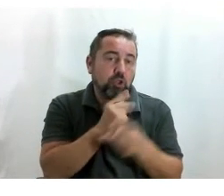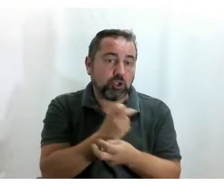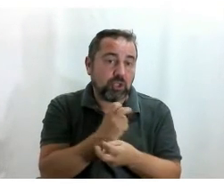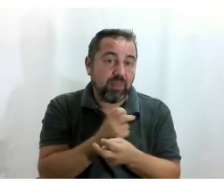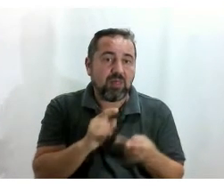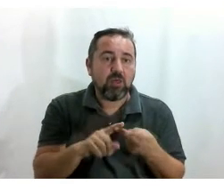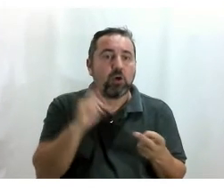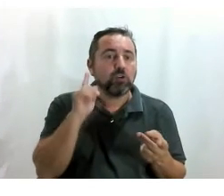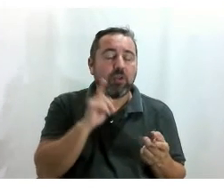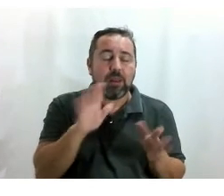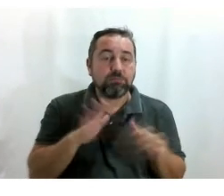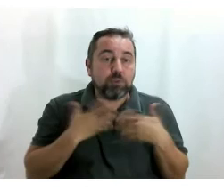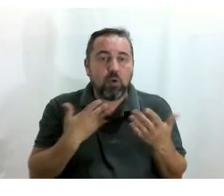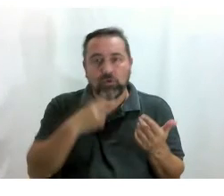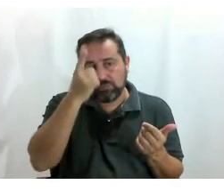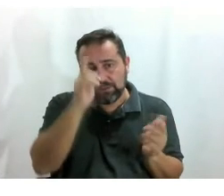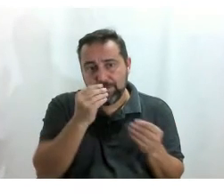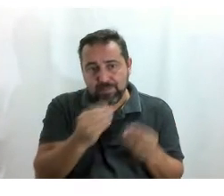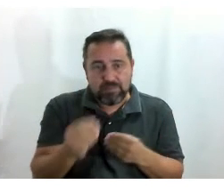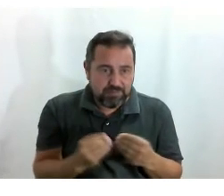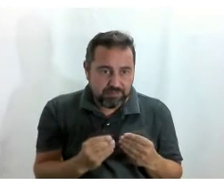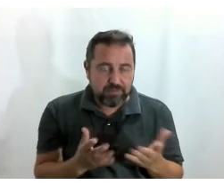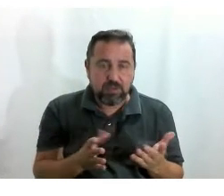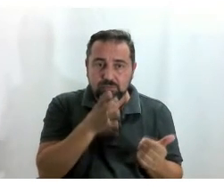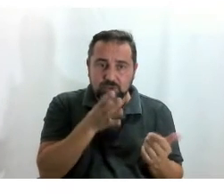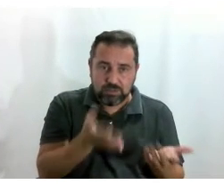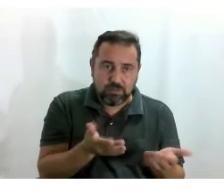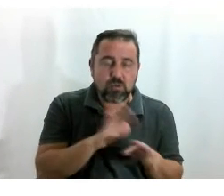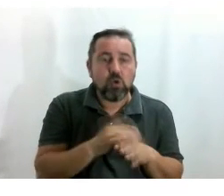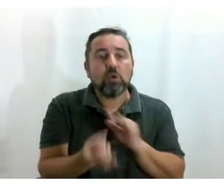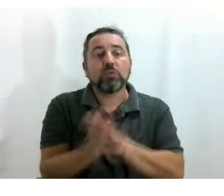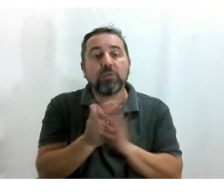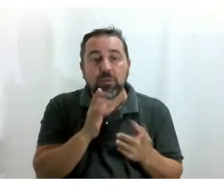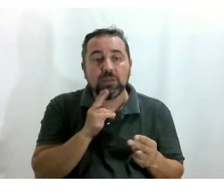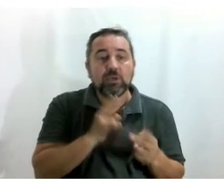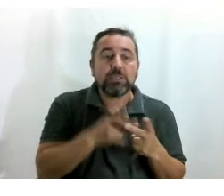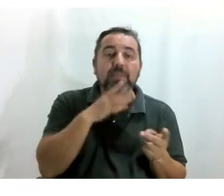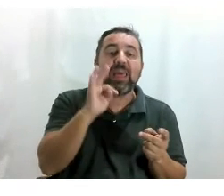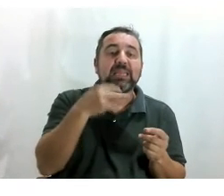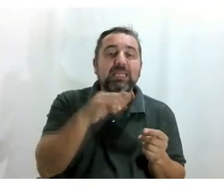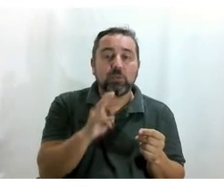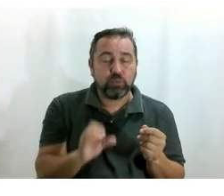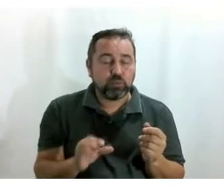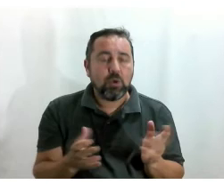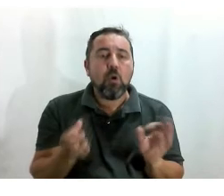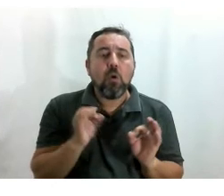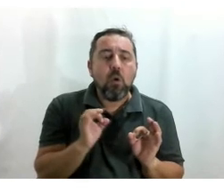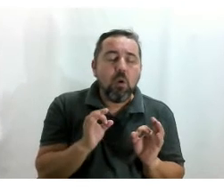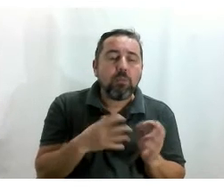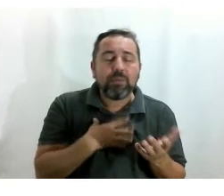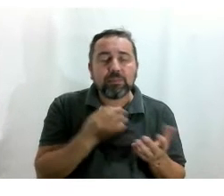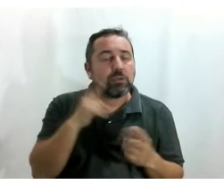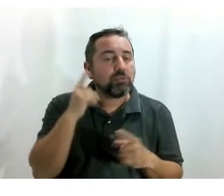sordera súbita de la cual no se conoce todavía muy bien la causa de por qué se produce, o el tinnitus, mientras que a lo mejor si tenemos